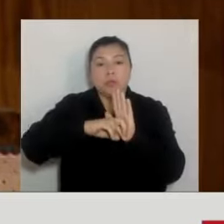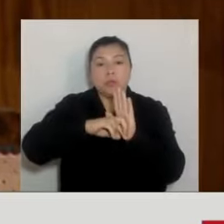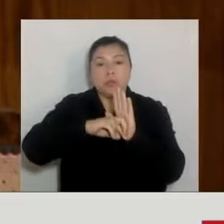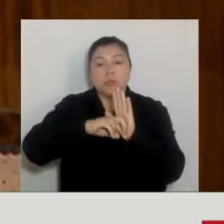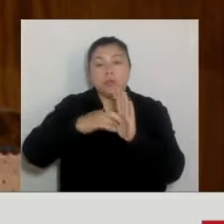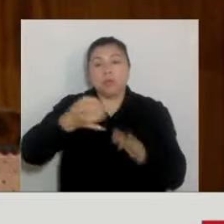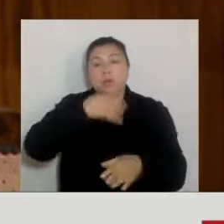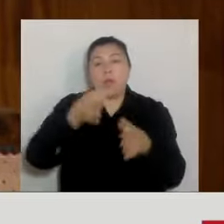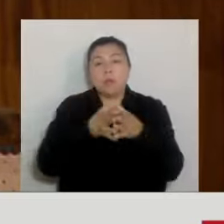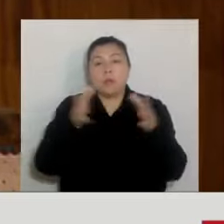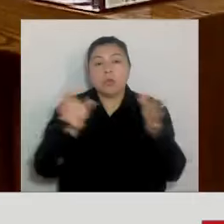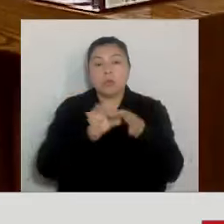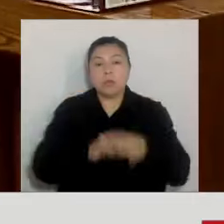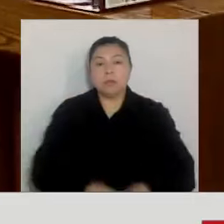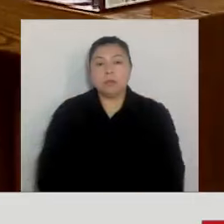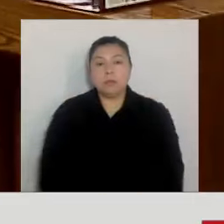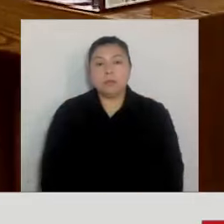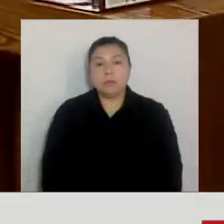gracias